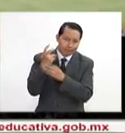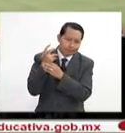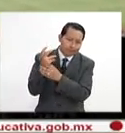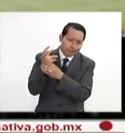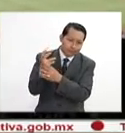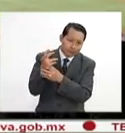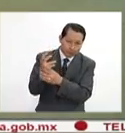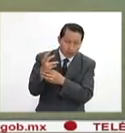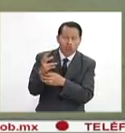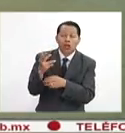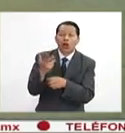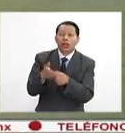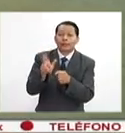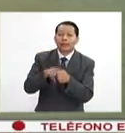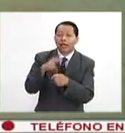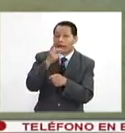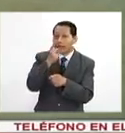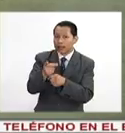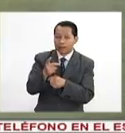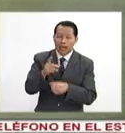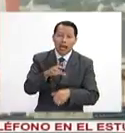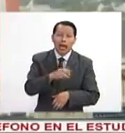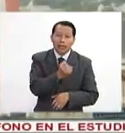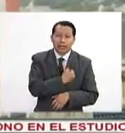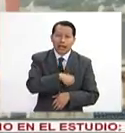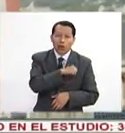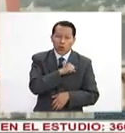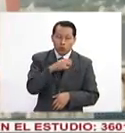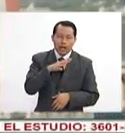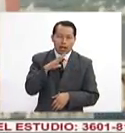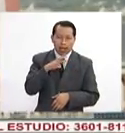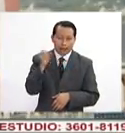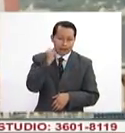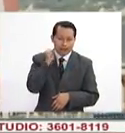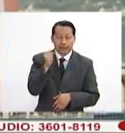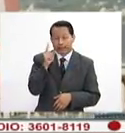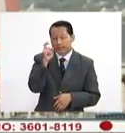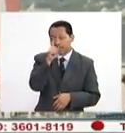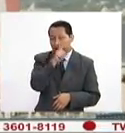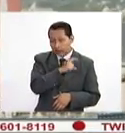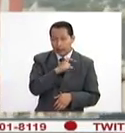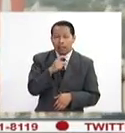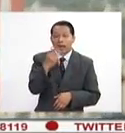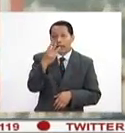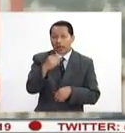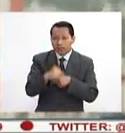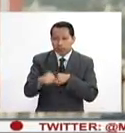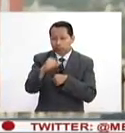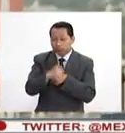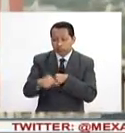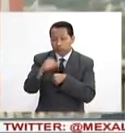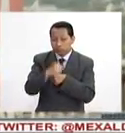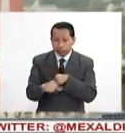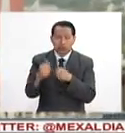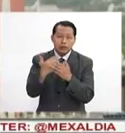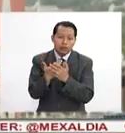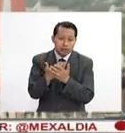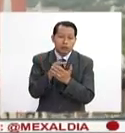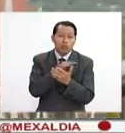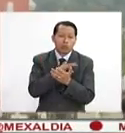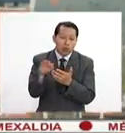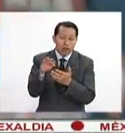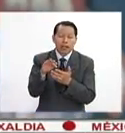la parte médica, el estado de salud del congresista republicano es crítico y después de 3 intervenciones quirúrgicas se espera que